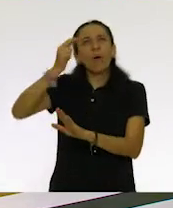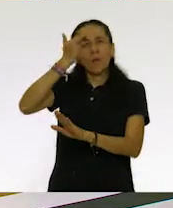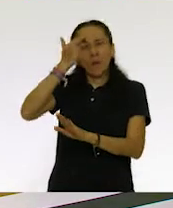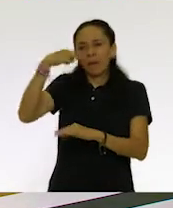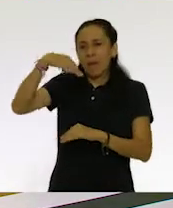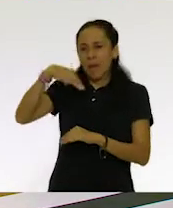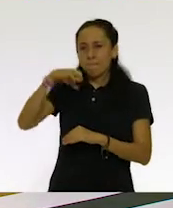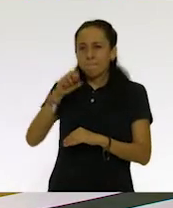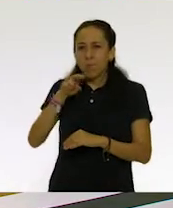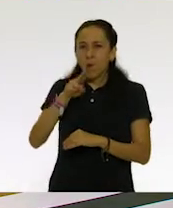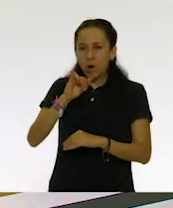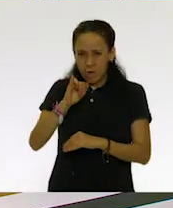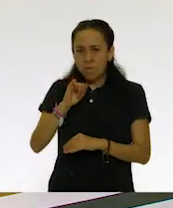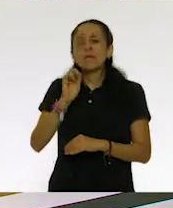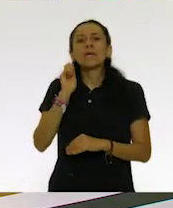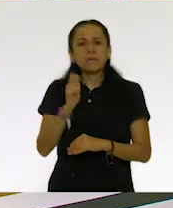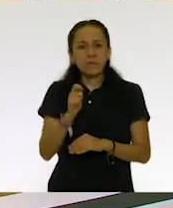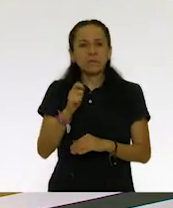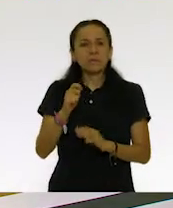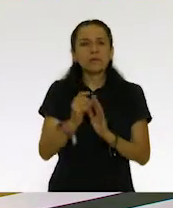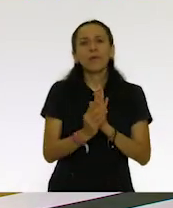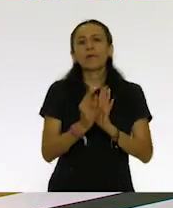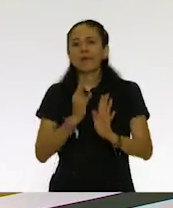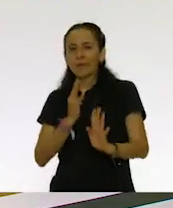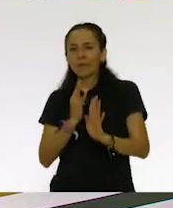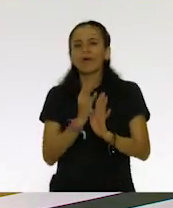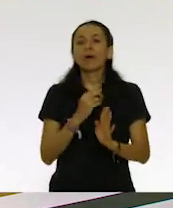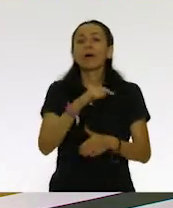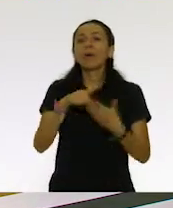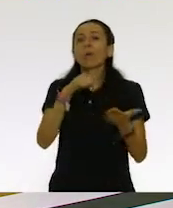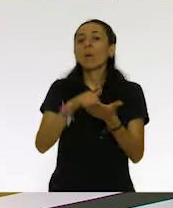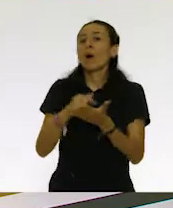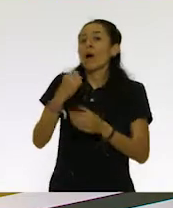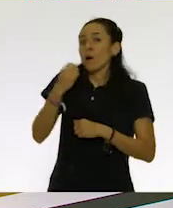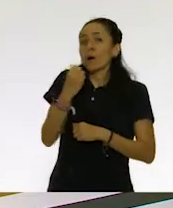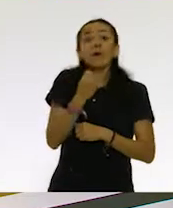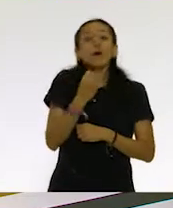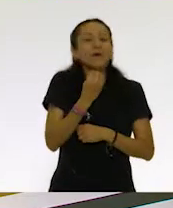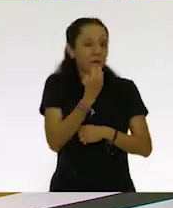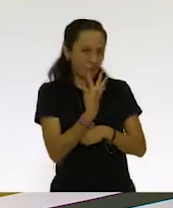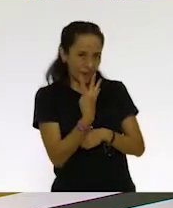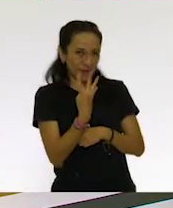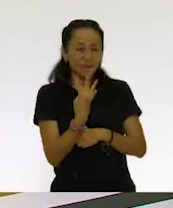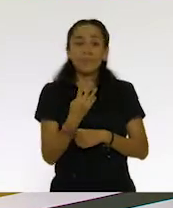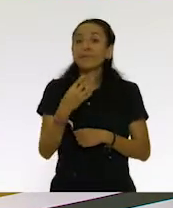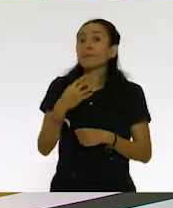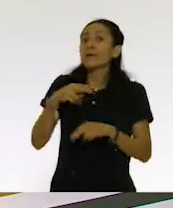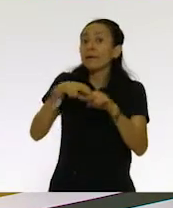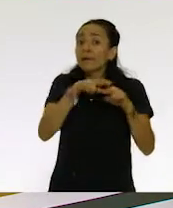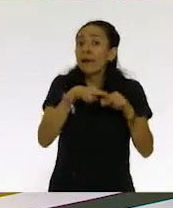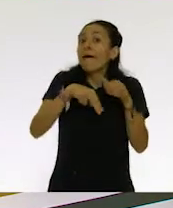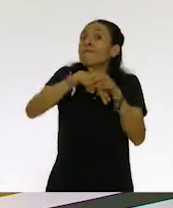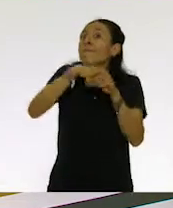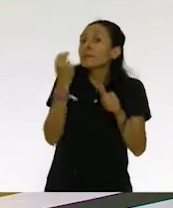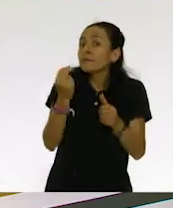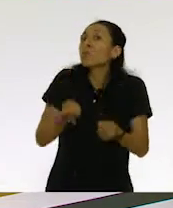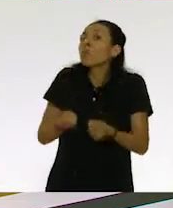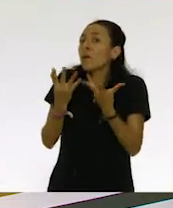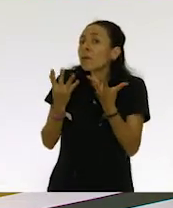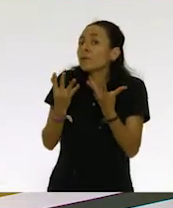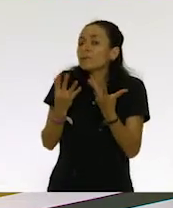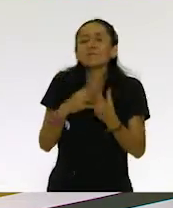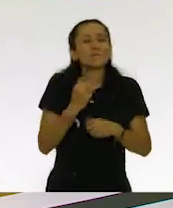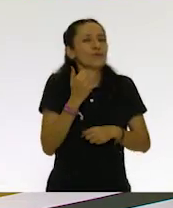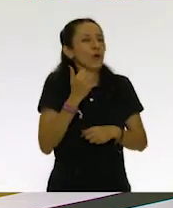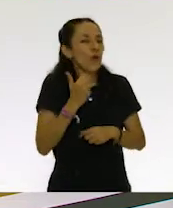el... 4. 4. Y los asientos del autobús estaban hasta el número... 8. Lo que tenemos que saber